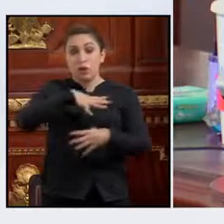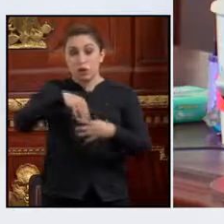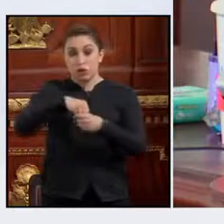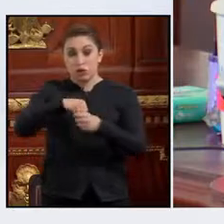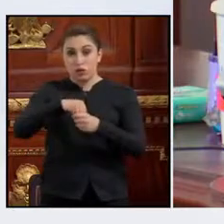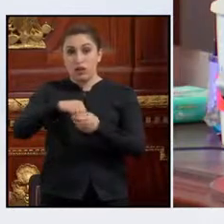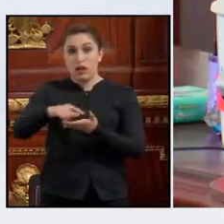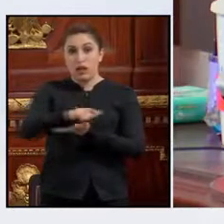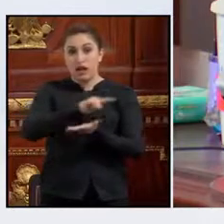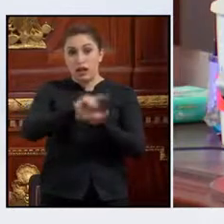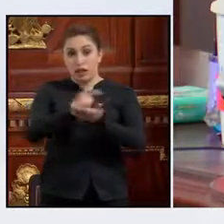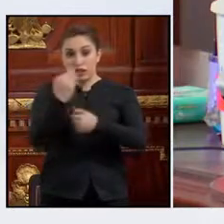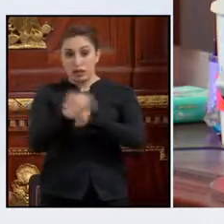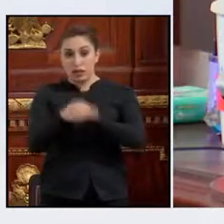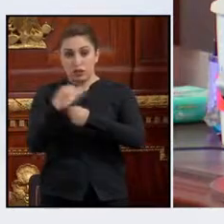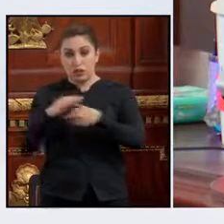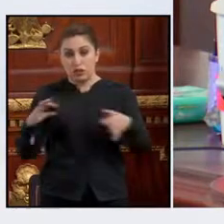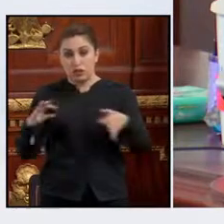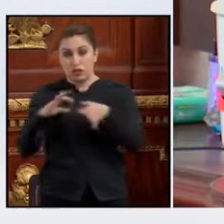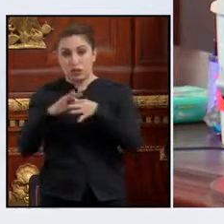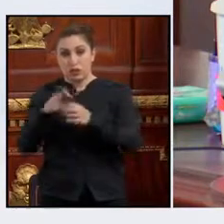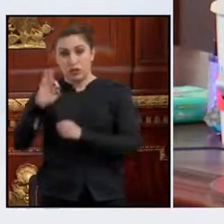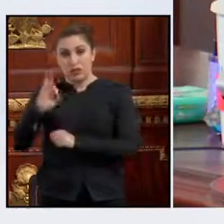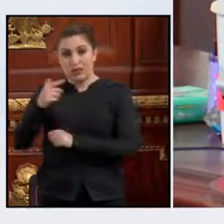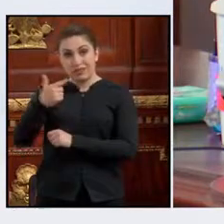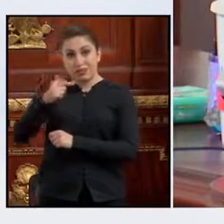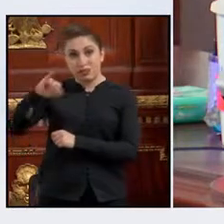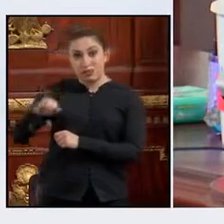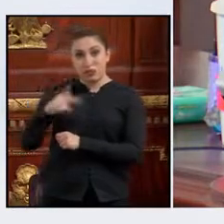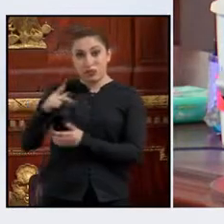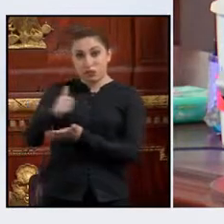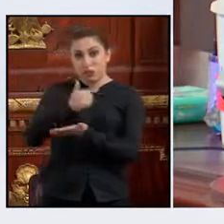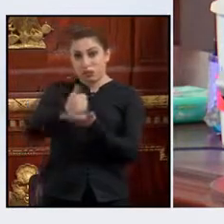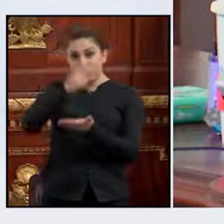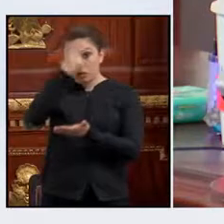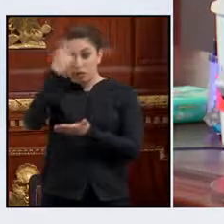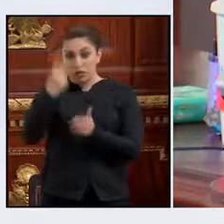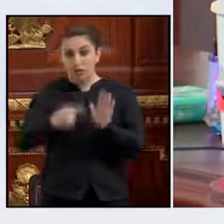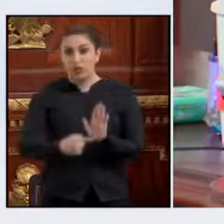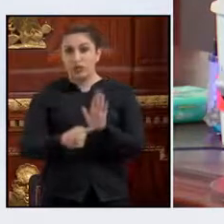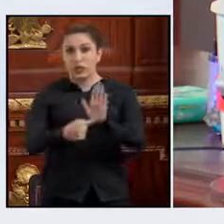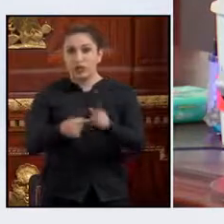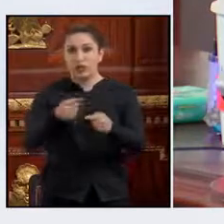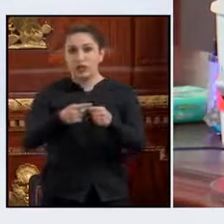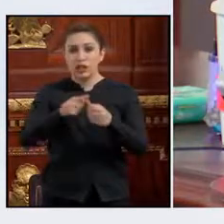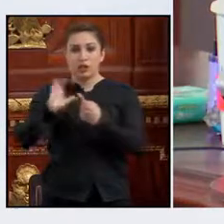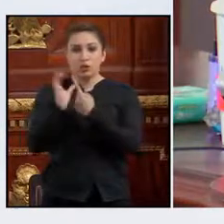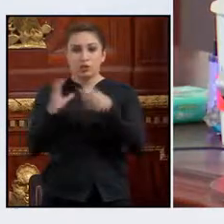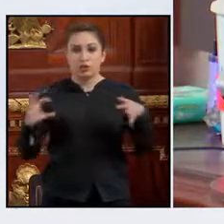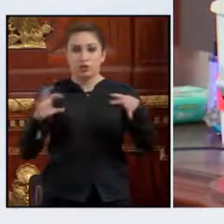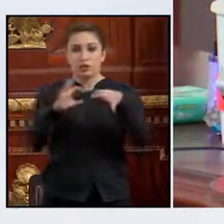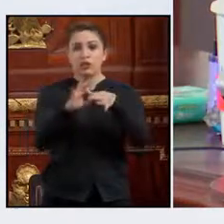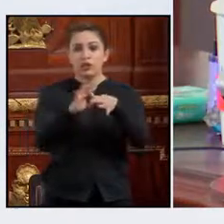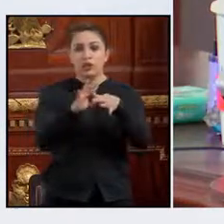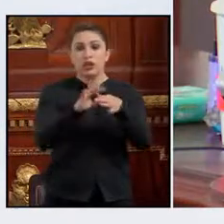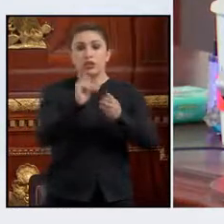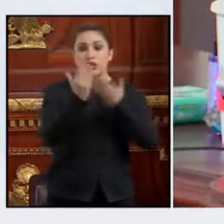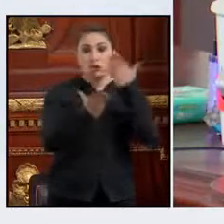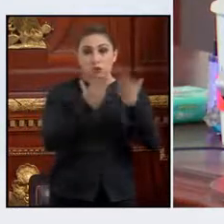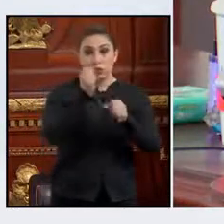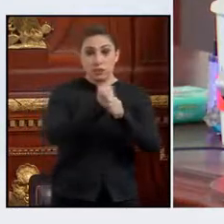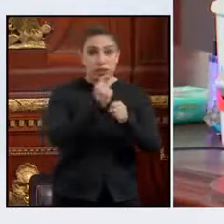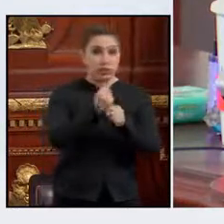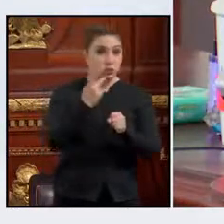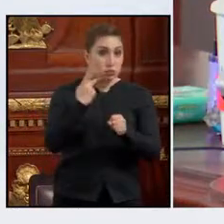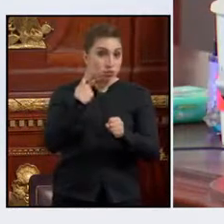de la Fiscalía General de Justicia de la Ciudad de México, que presenta las Comisiones Unidas de Normatividad, Estudios y Prácticas Parlamentarias y